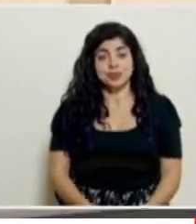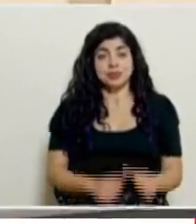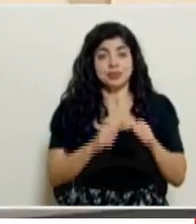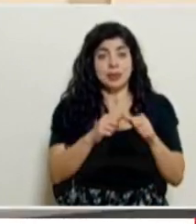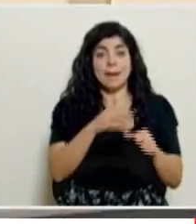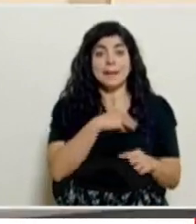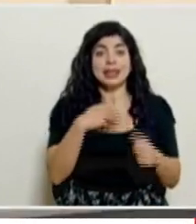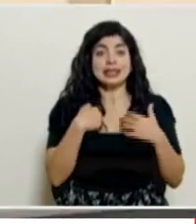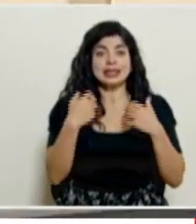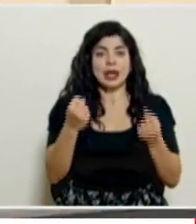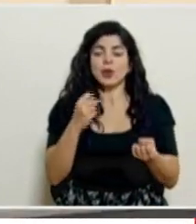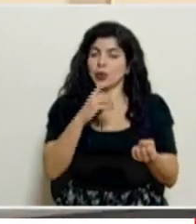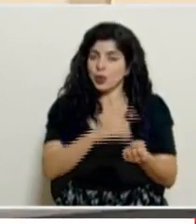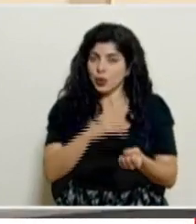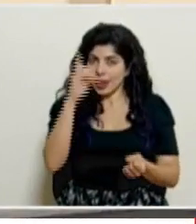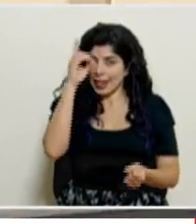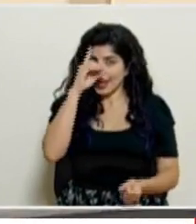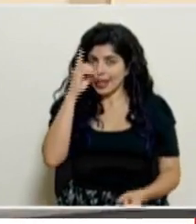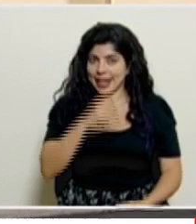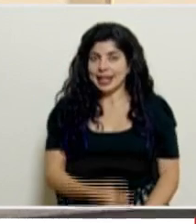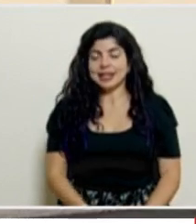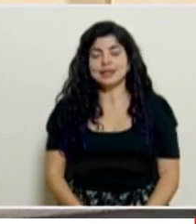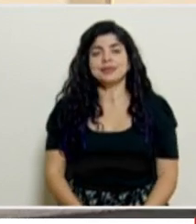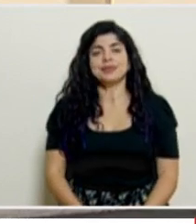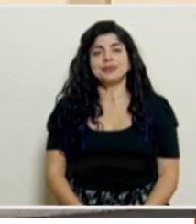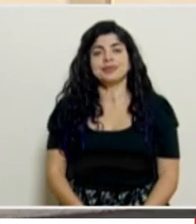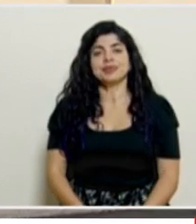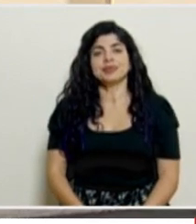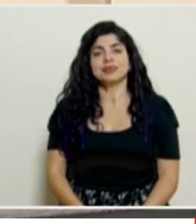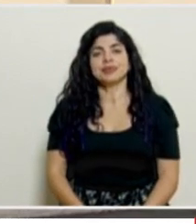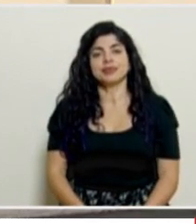Continuamos con el ministro de Salud, el doctor Daniel Salas.